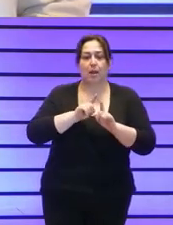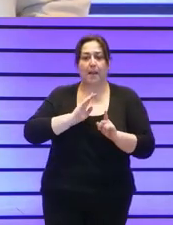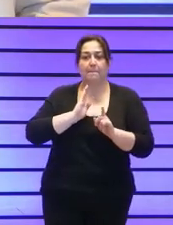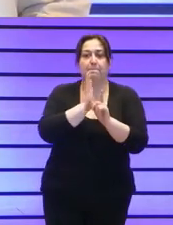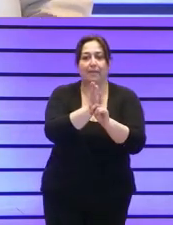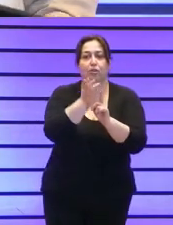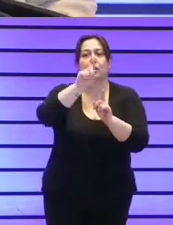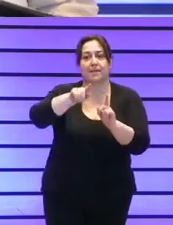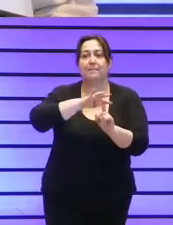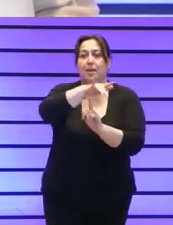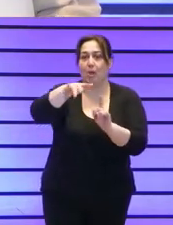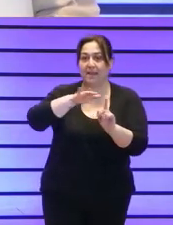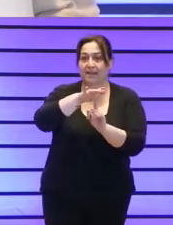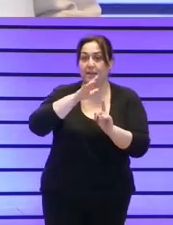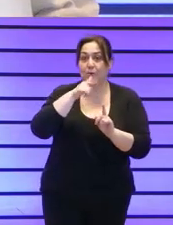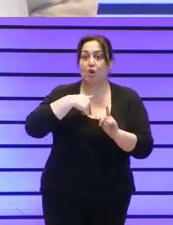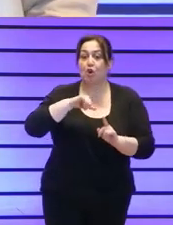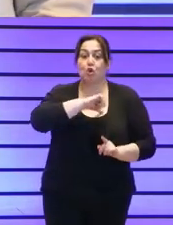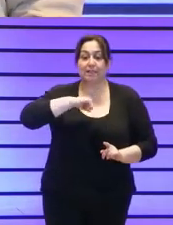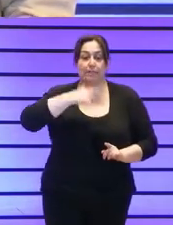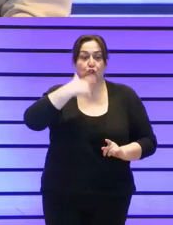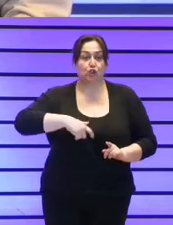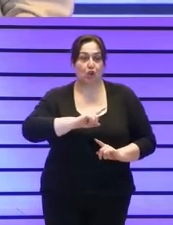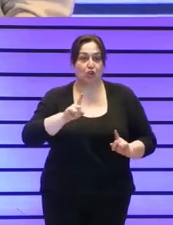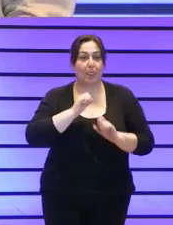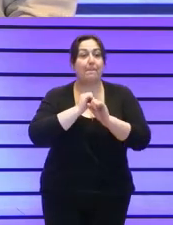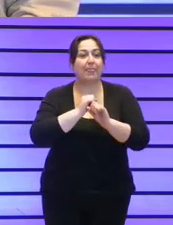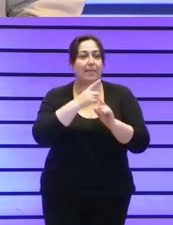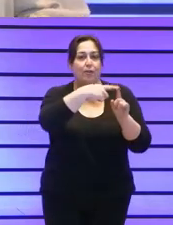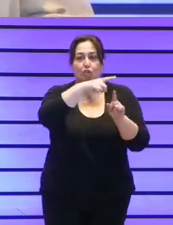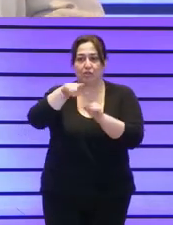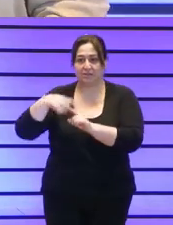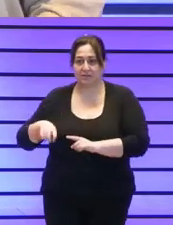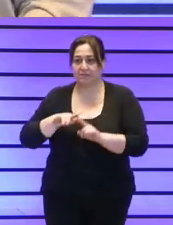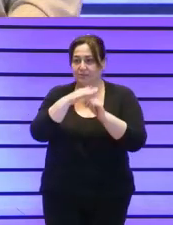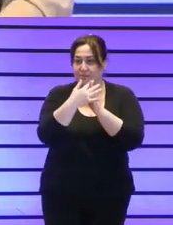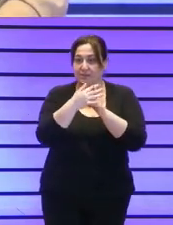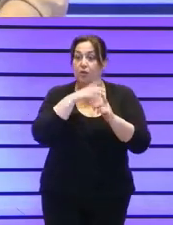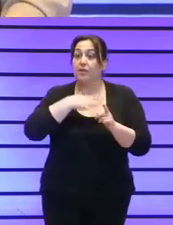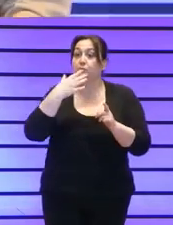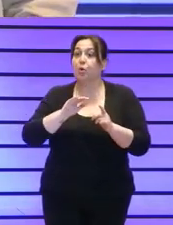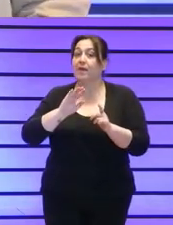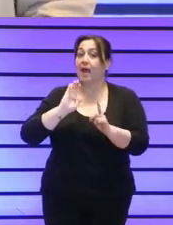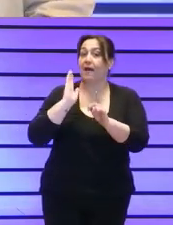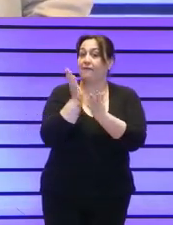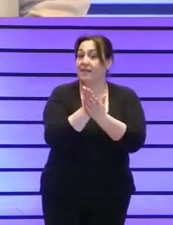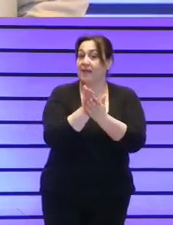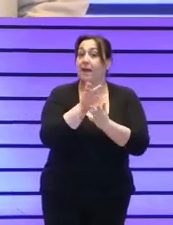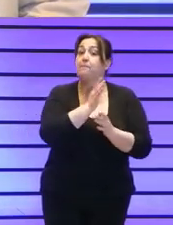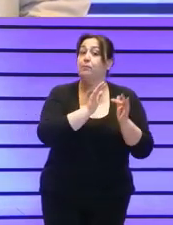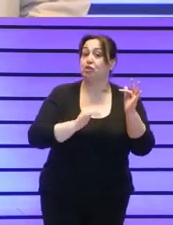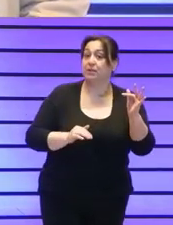del ecosistema, porque no estamos solos, porque dependemos de un montón de actores, ¿no? Y los puedo impactar en positivo o los puedo